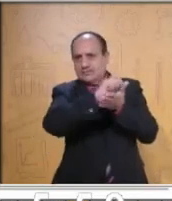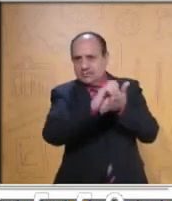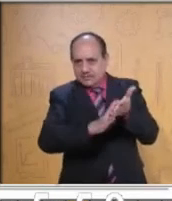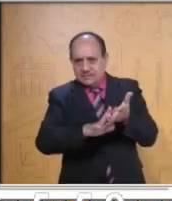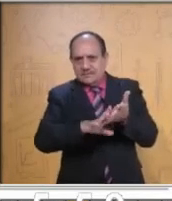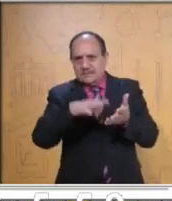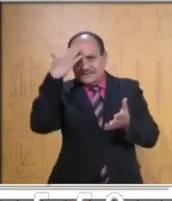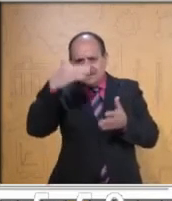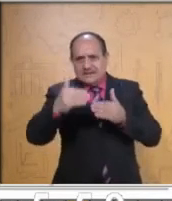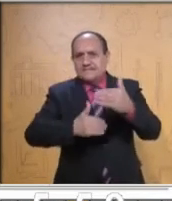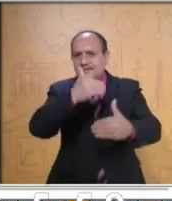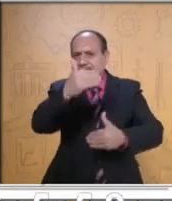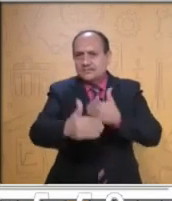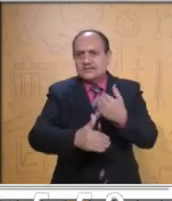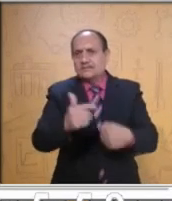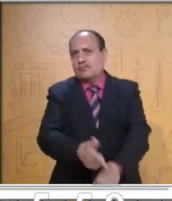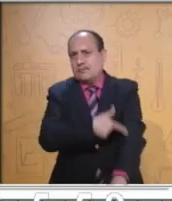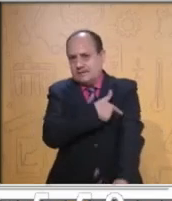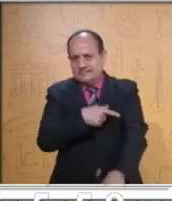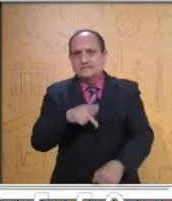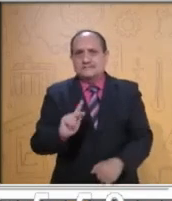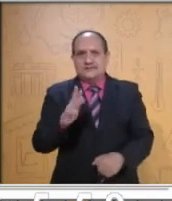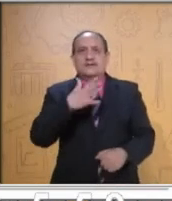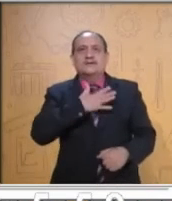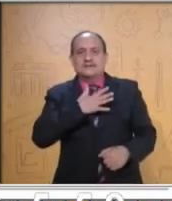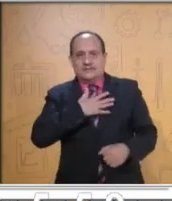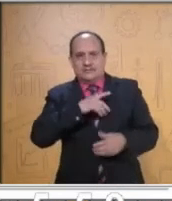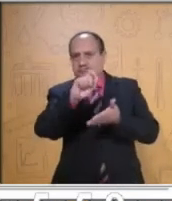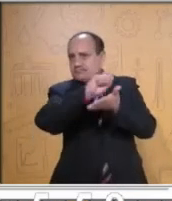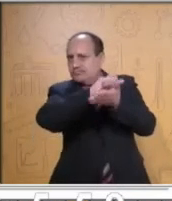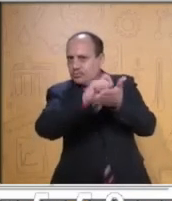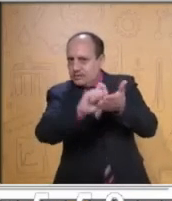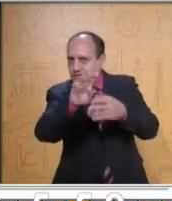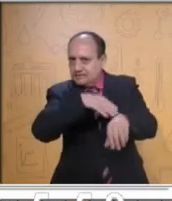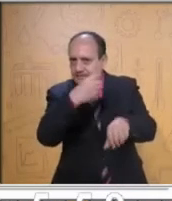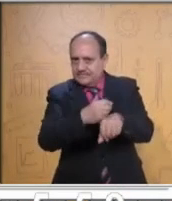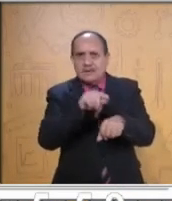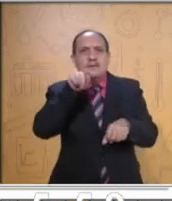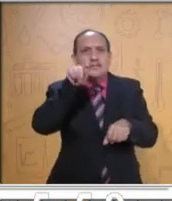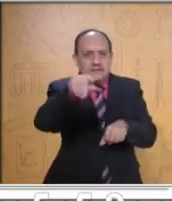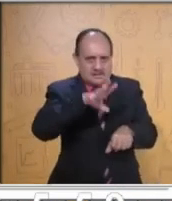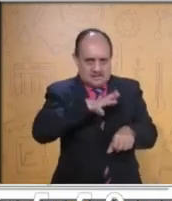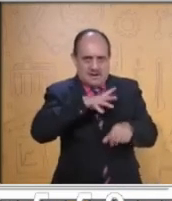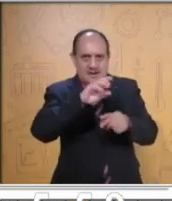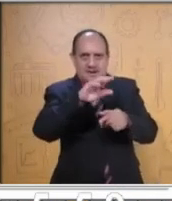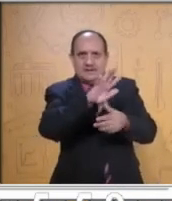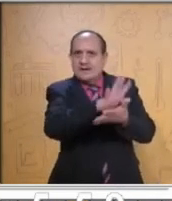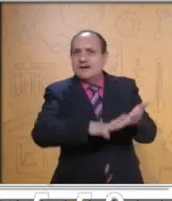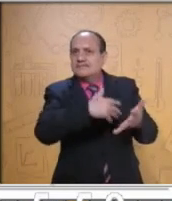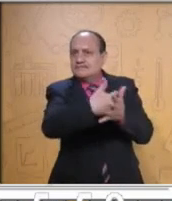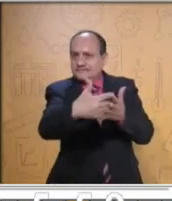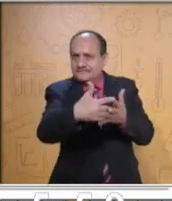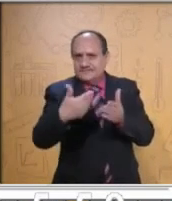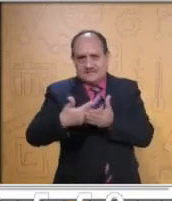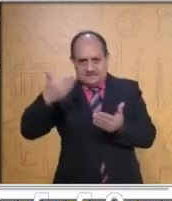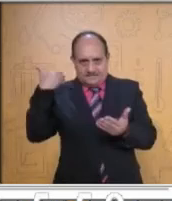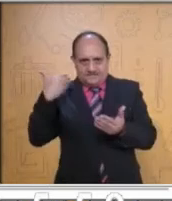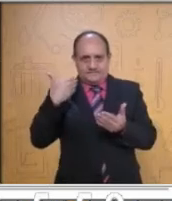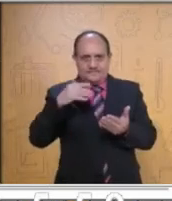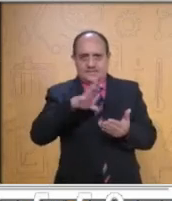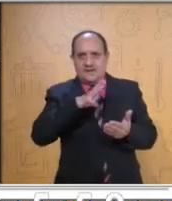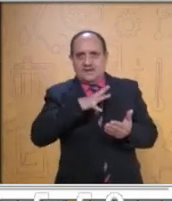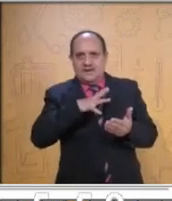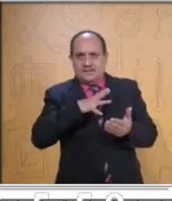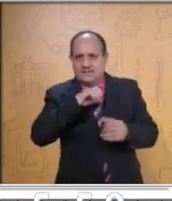este es un procedimiento largo, pero pues porque yo los tengo que volver a poner, pero ustedes ya los tienen desde el inicio. Ahí tengo que,